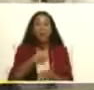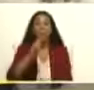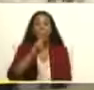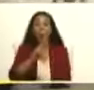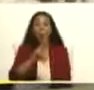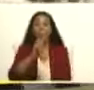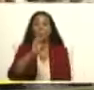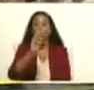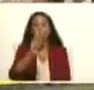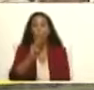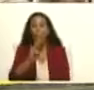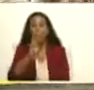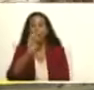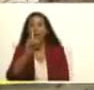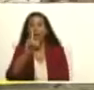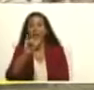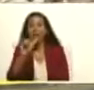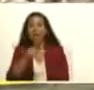UPD,